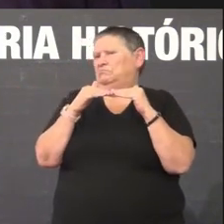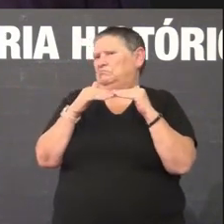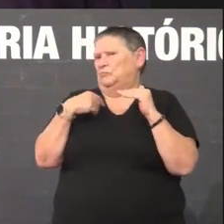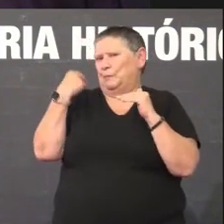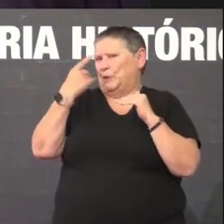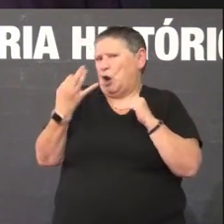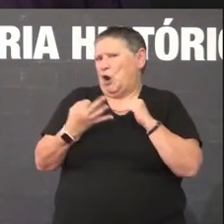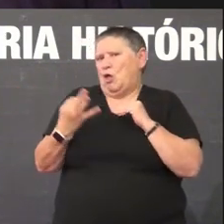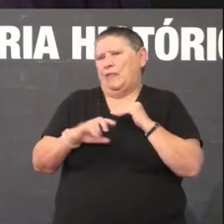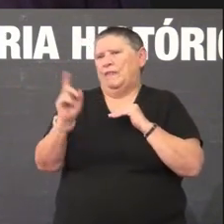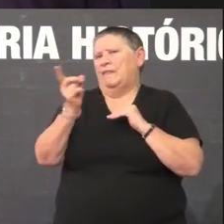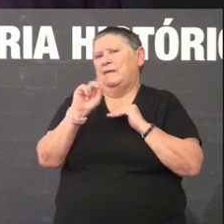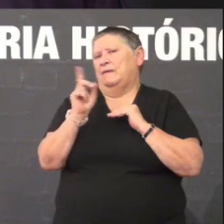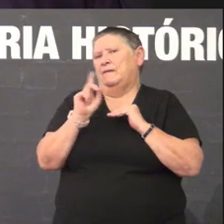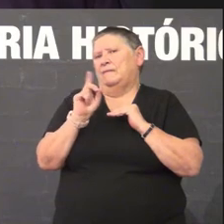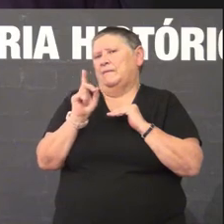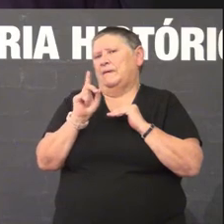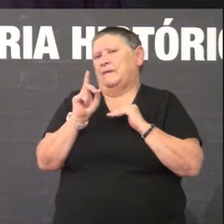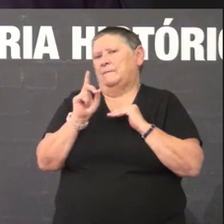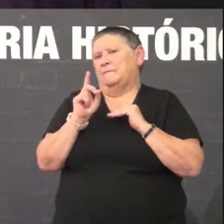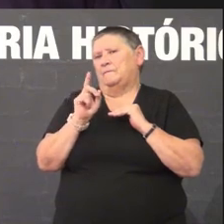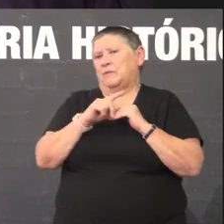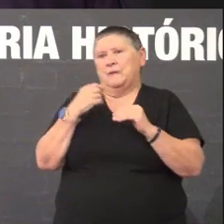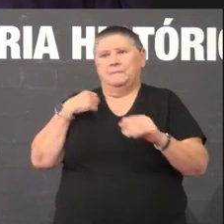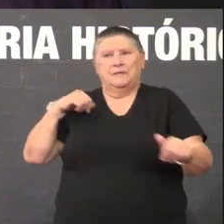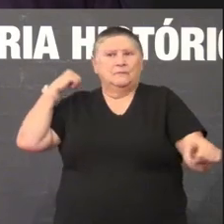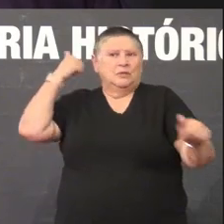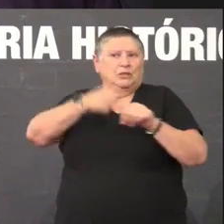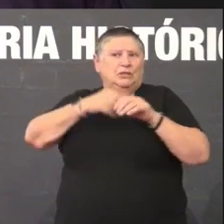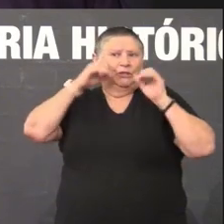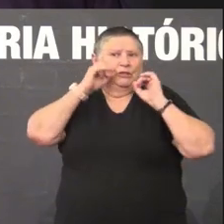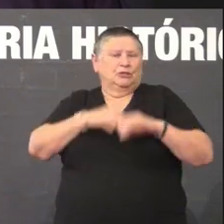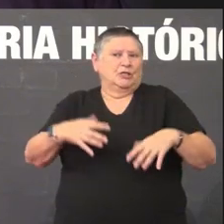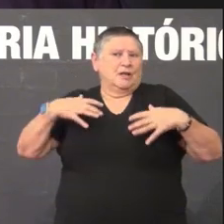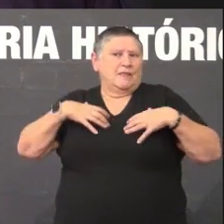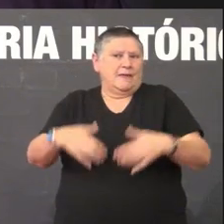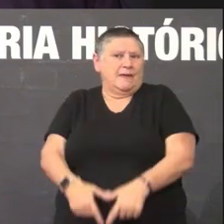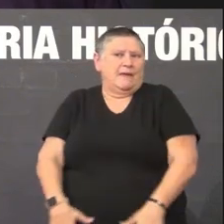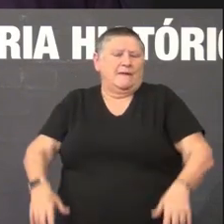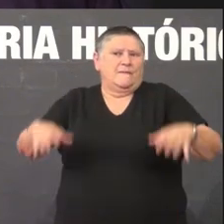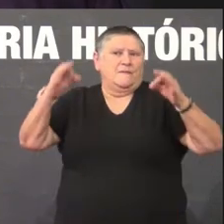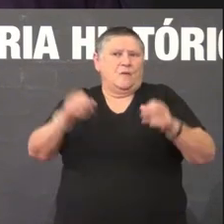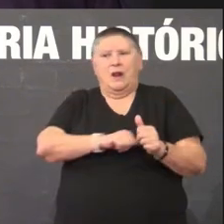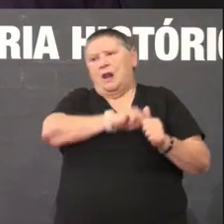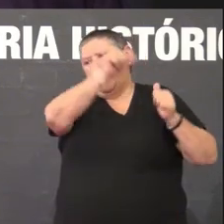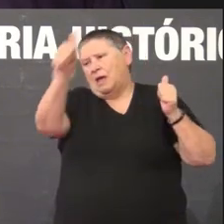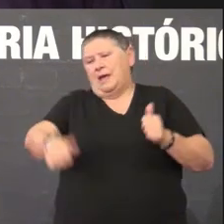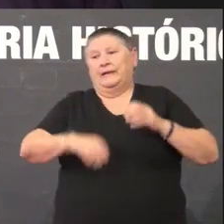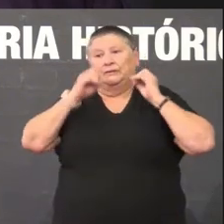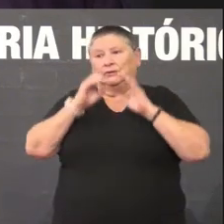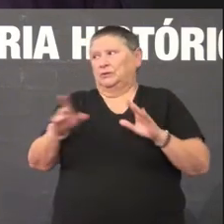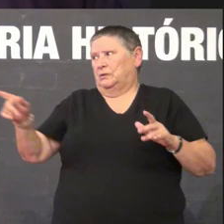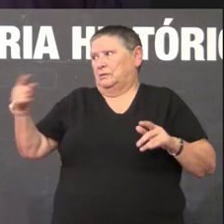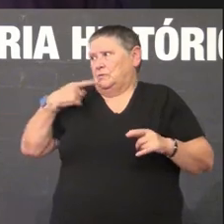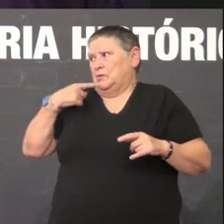ser así, porque desde Adán y Eva seguimos dándole vueltas a lo mismo. Eso lo has dicho tú, no lo he